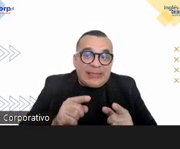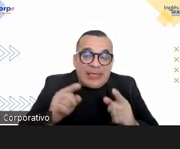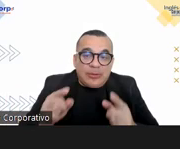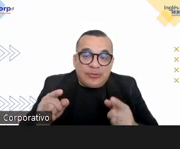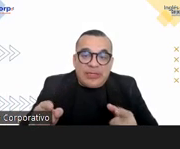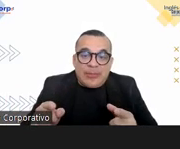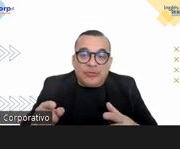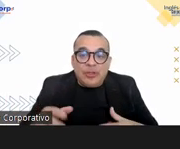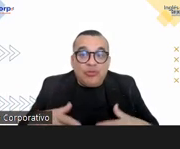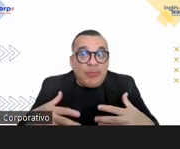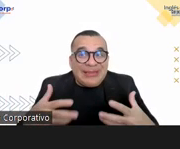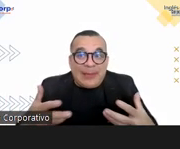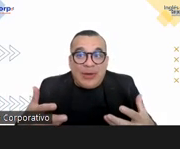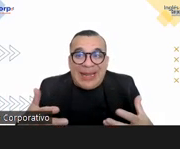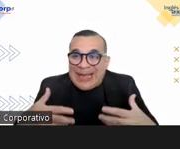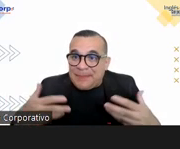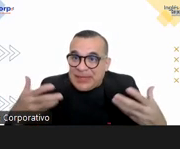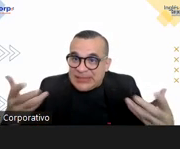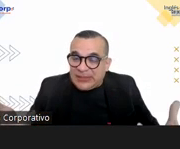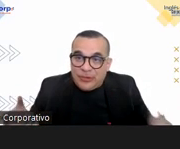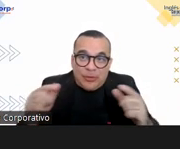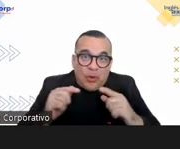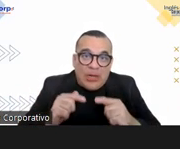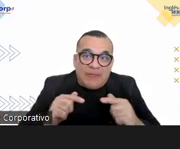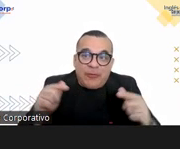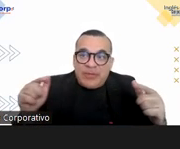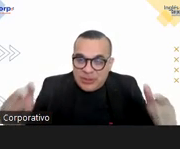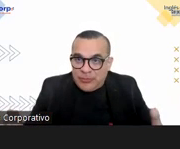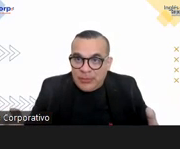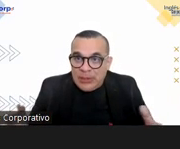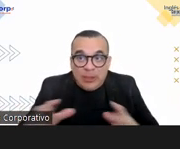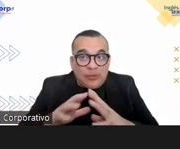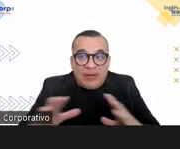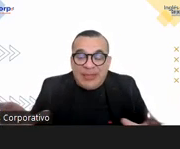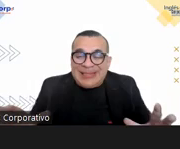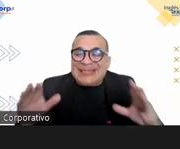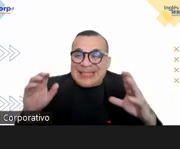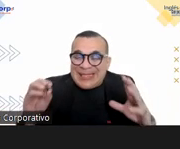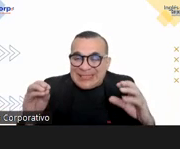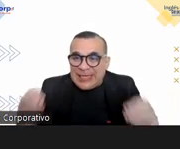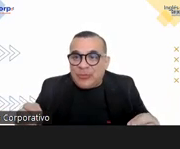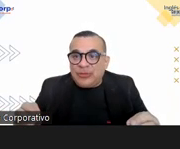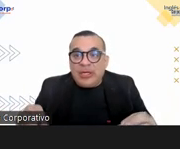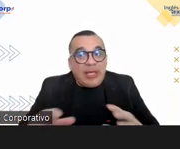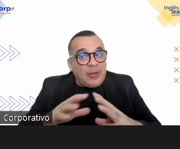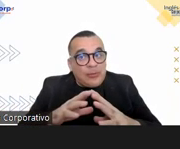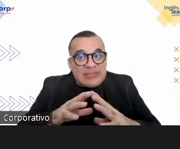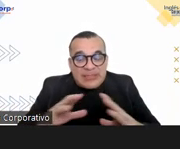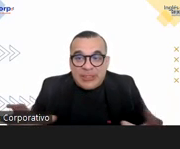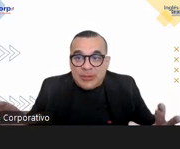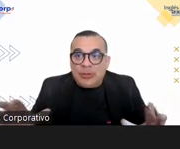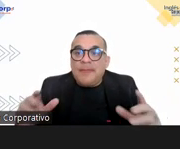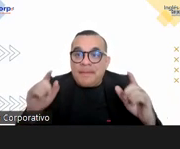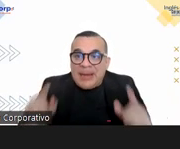de la gente que nosotros tenemos no aumentamos la capacitación o la formación, indudablemente estaremos en